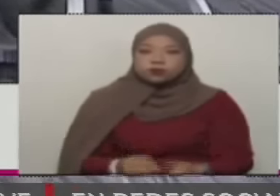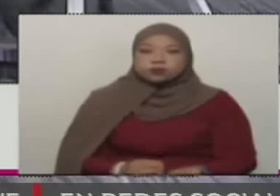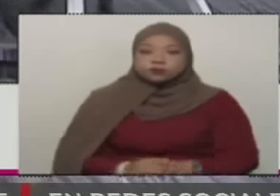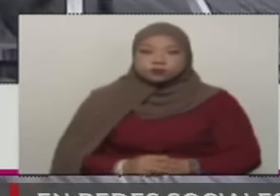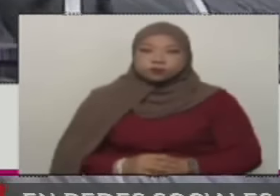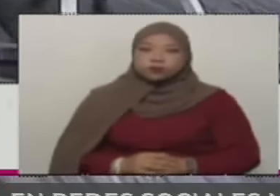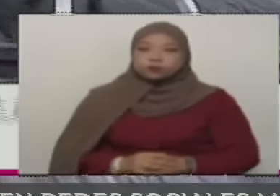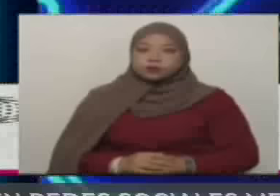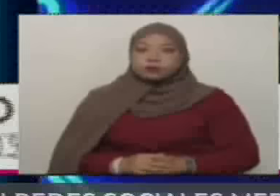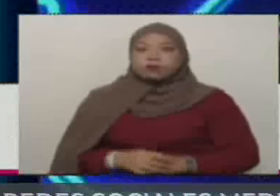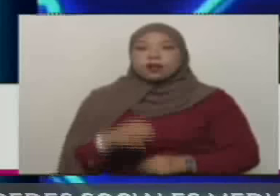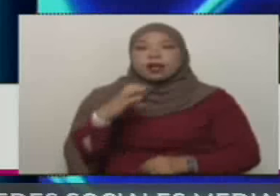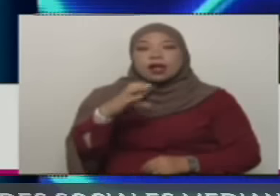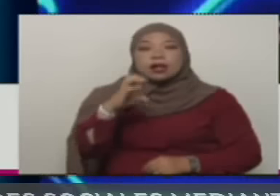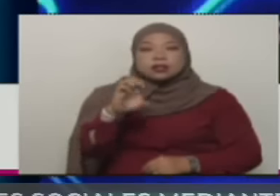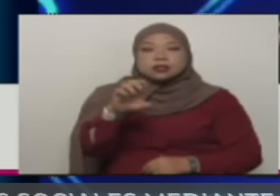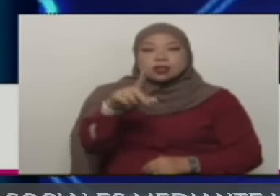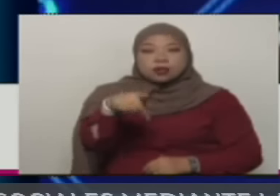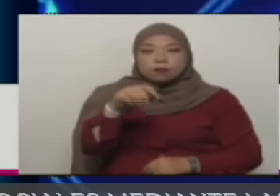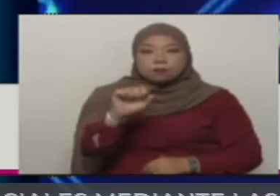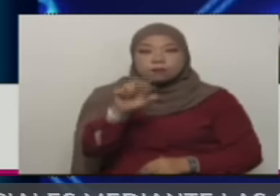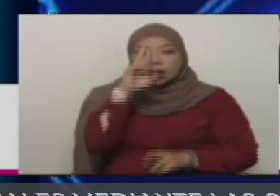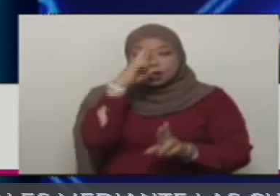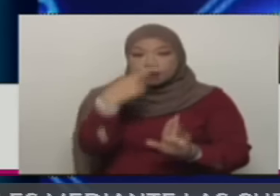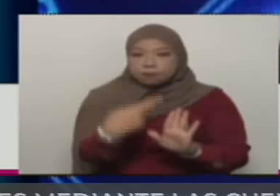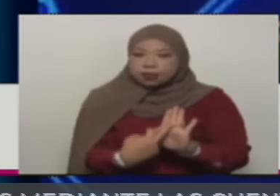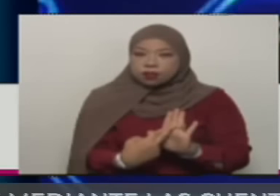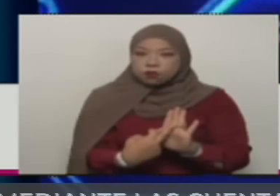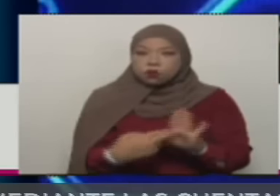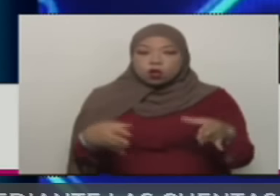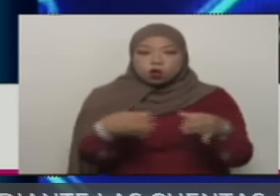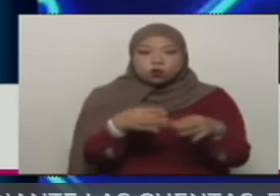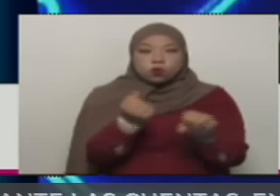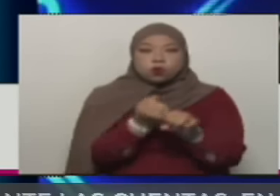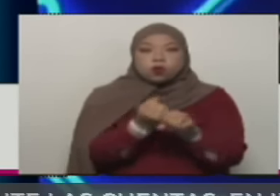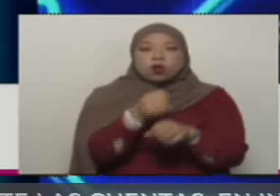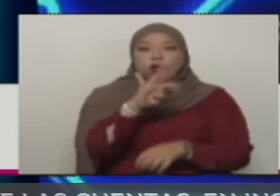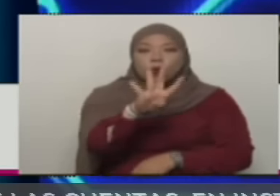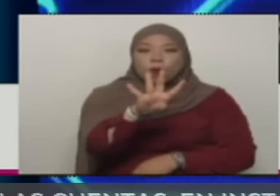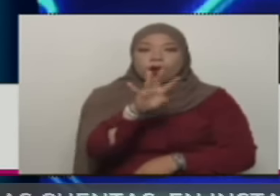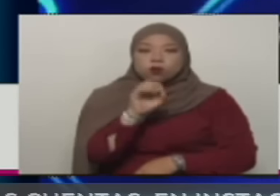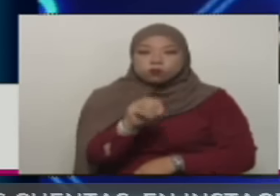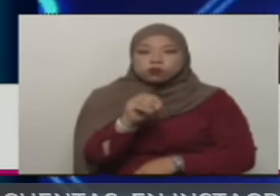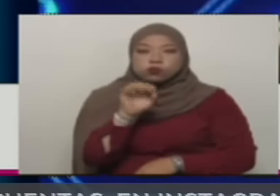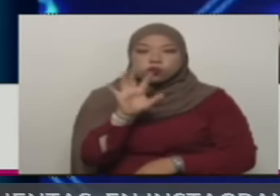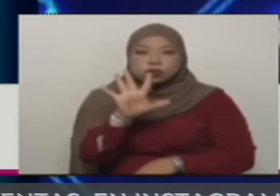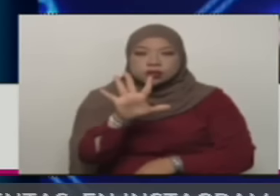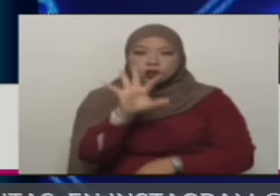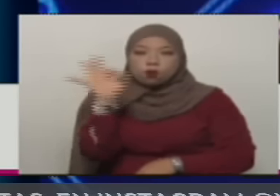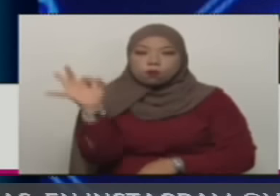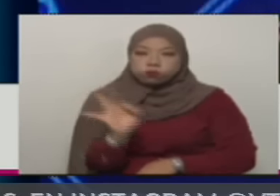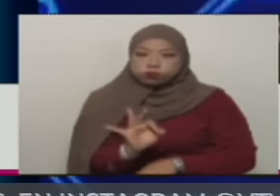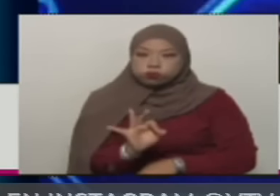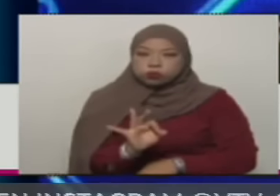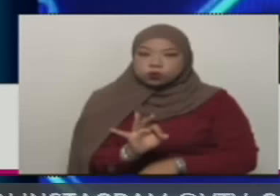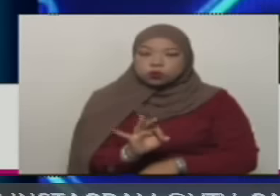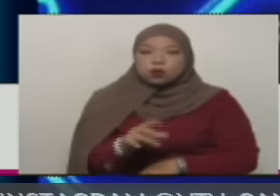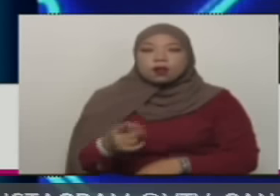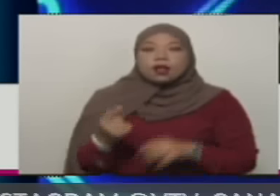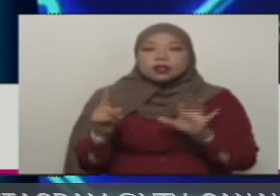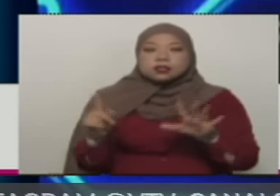La CEPAL, que sí es una institución muy respetada, hablaba de 4.5. Resulta que el primer semestre